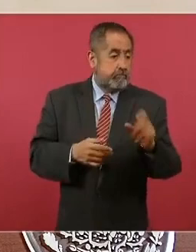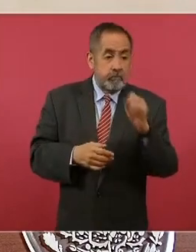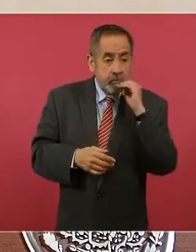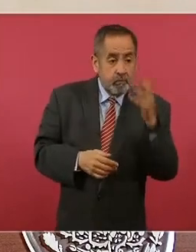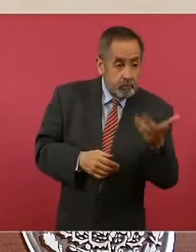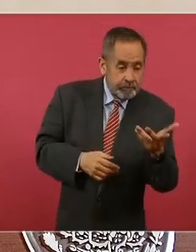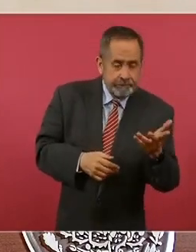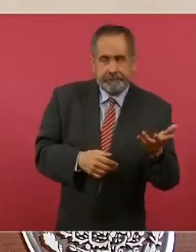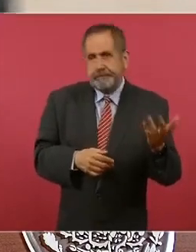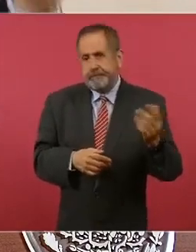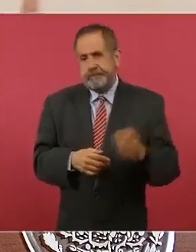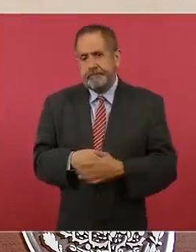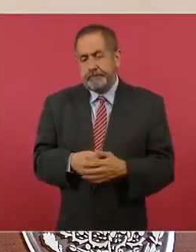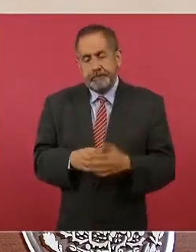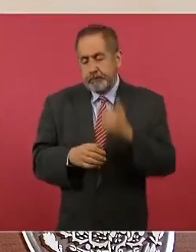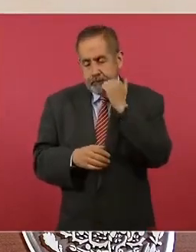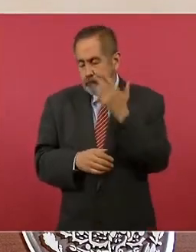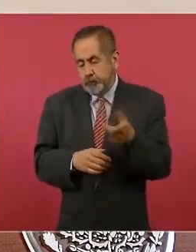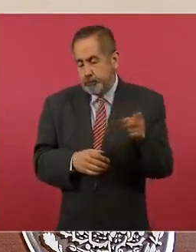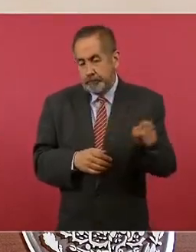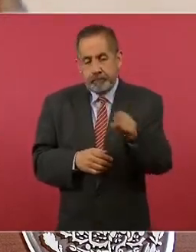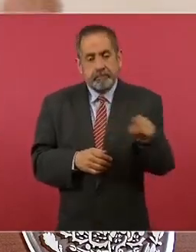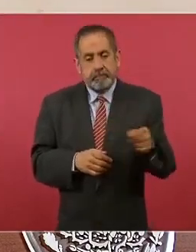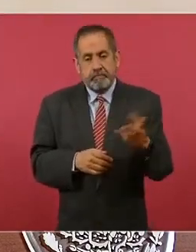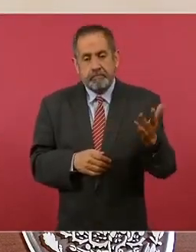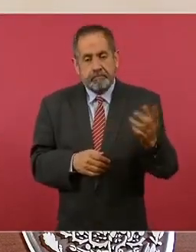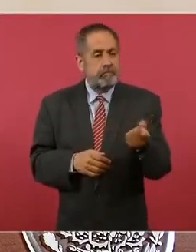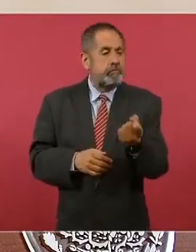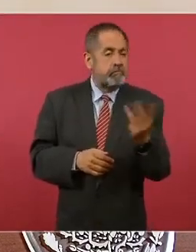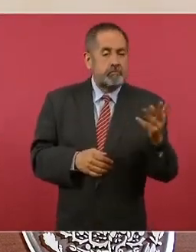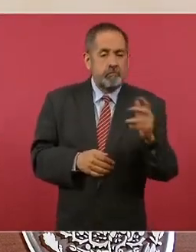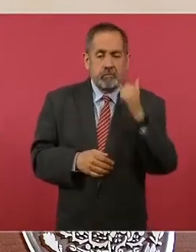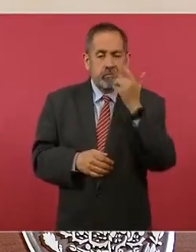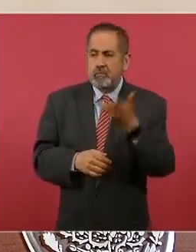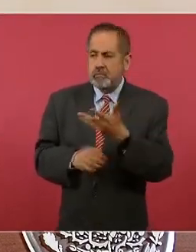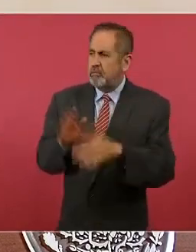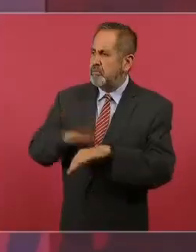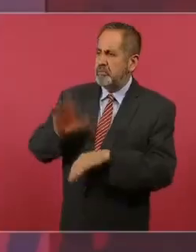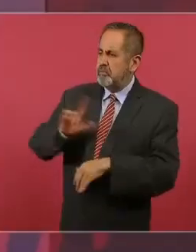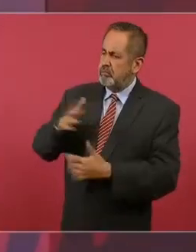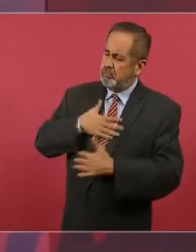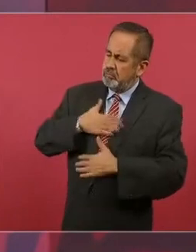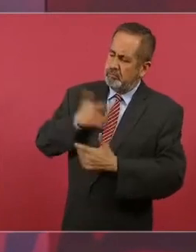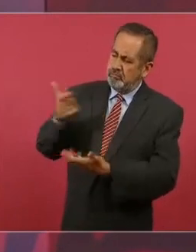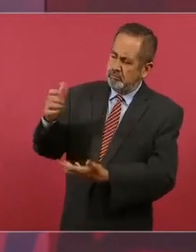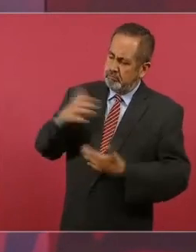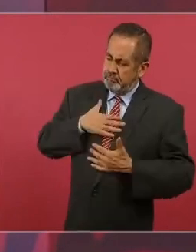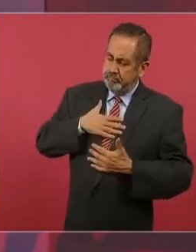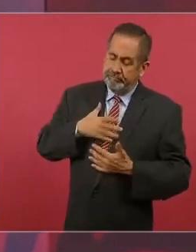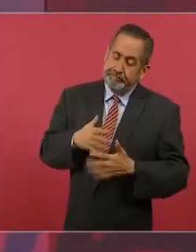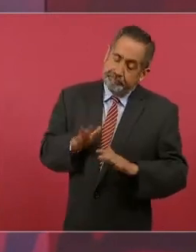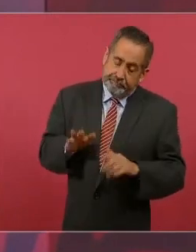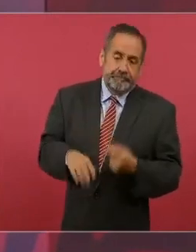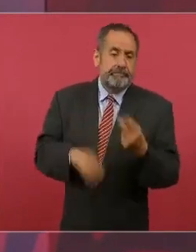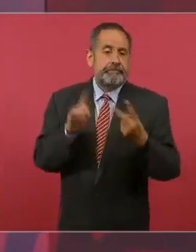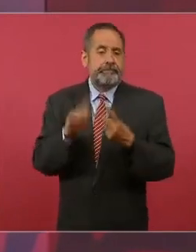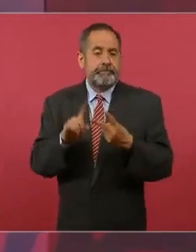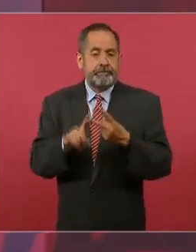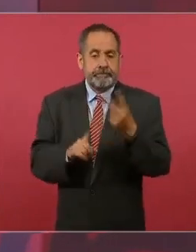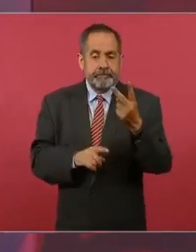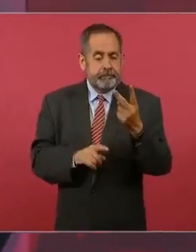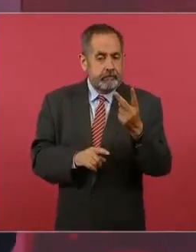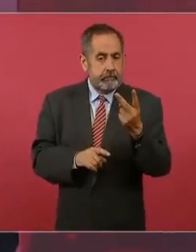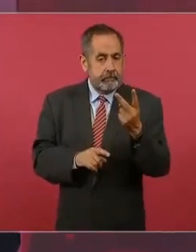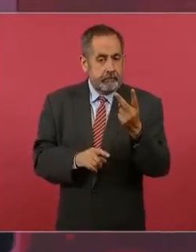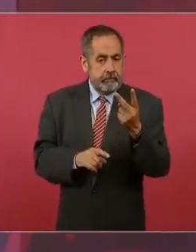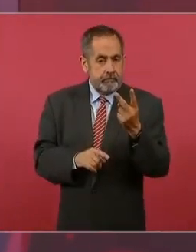pero no quieren algunos desprenderse. Lo segundo